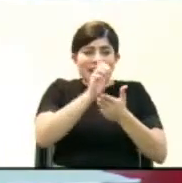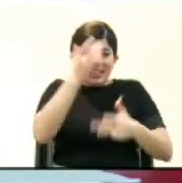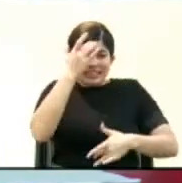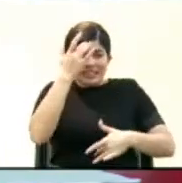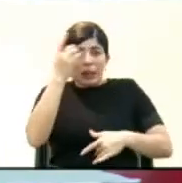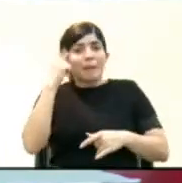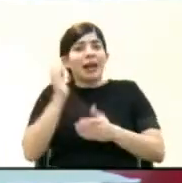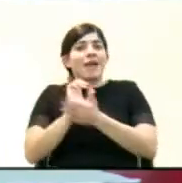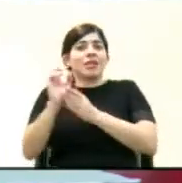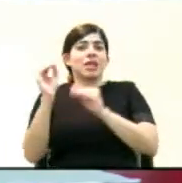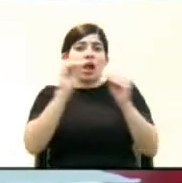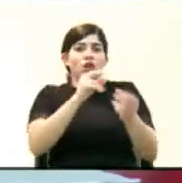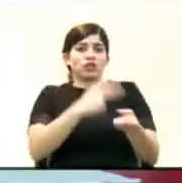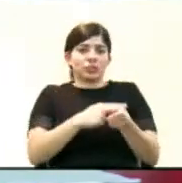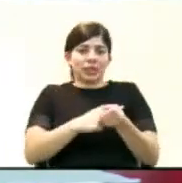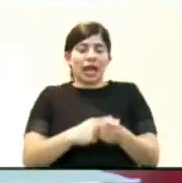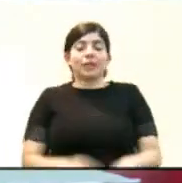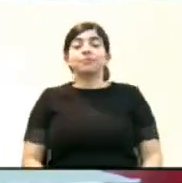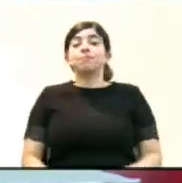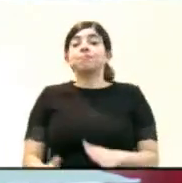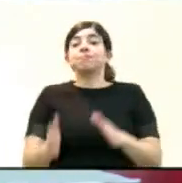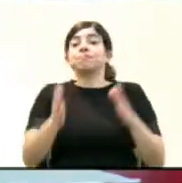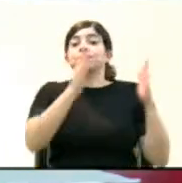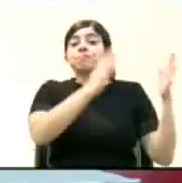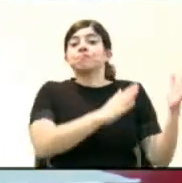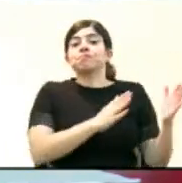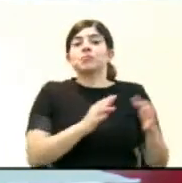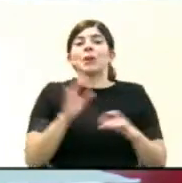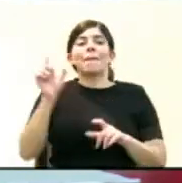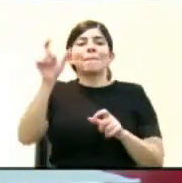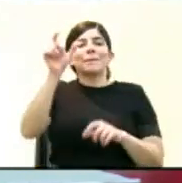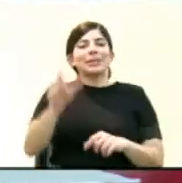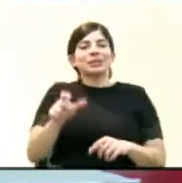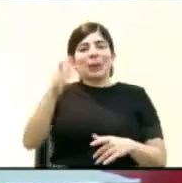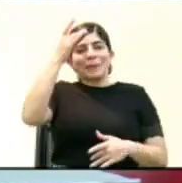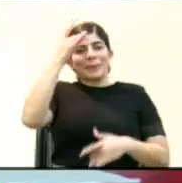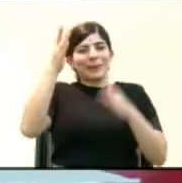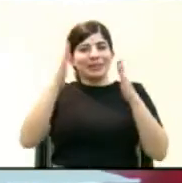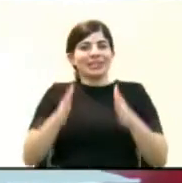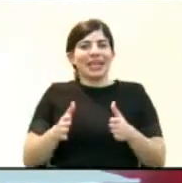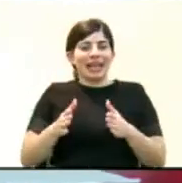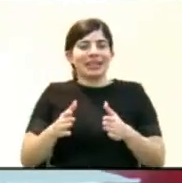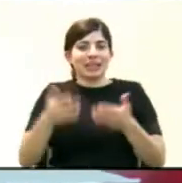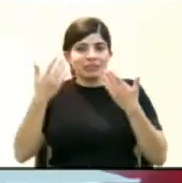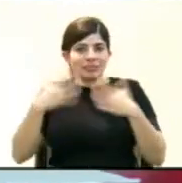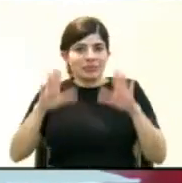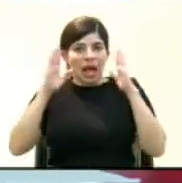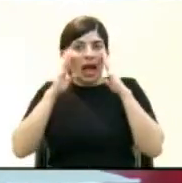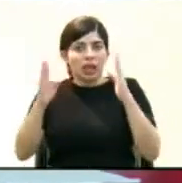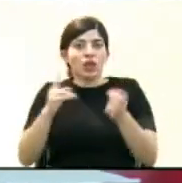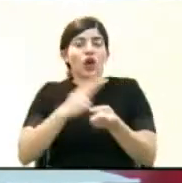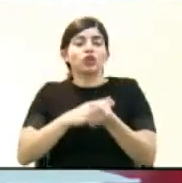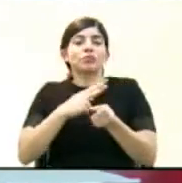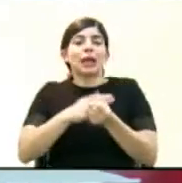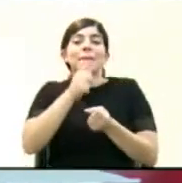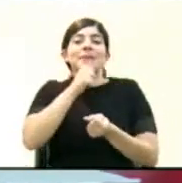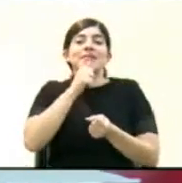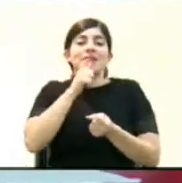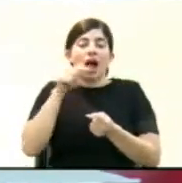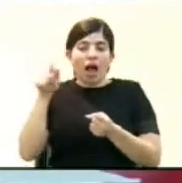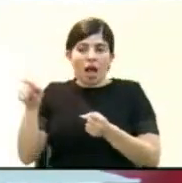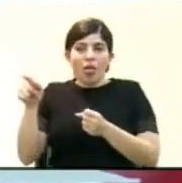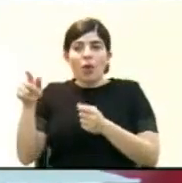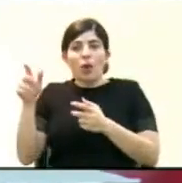hospital. Respecto al caso del paciente que ha sido atendido en un hospital privado,